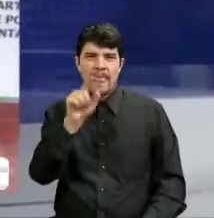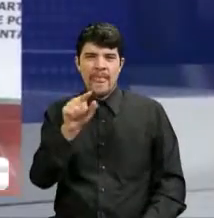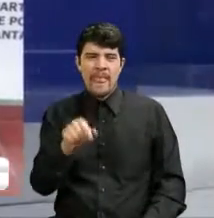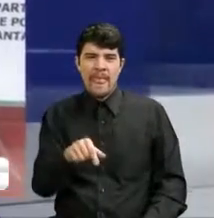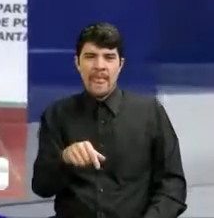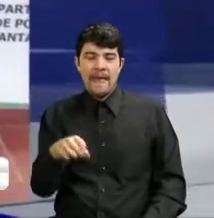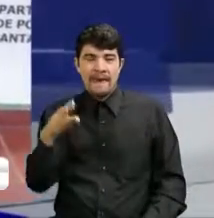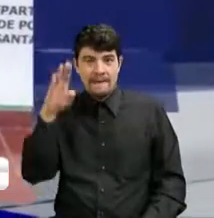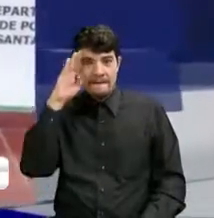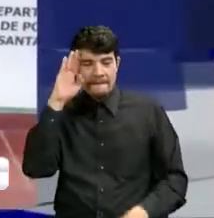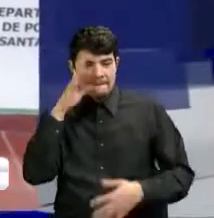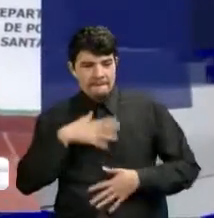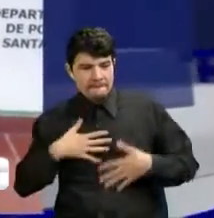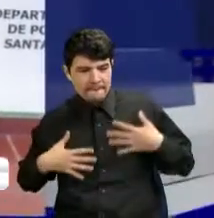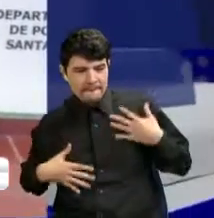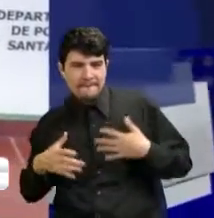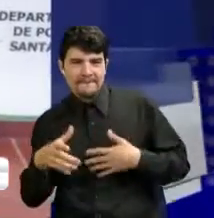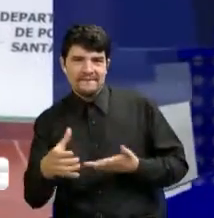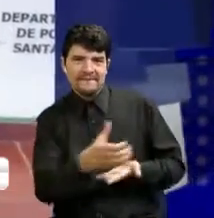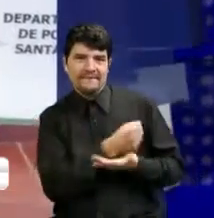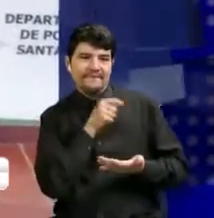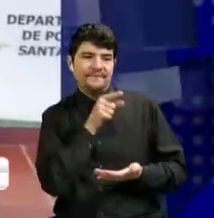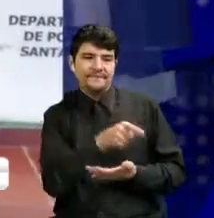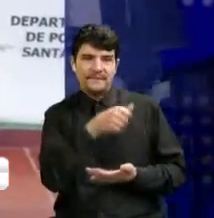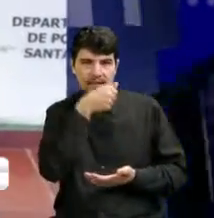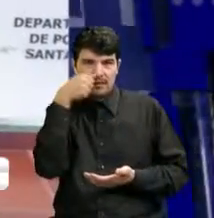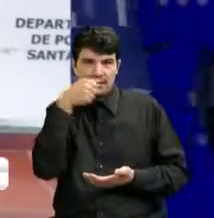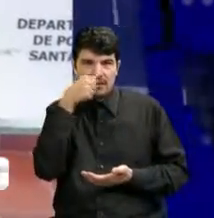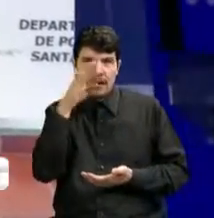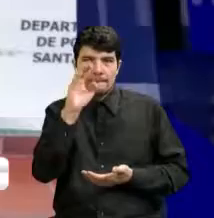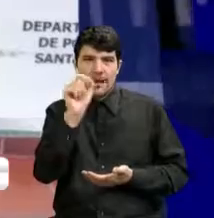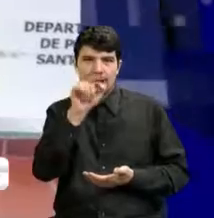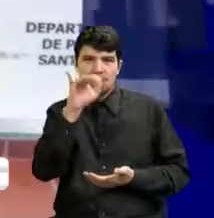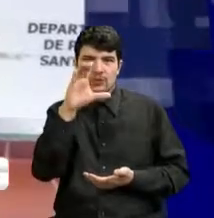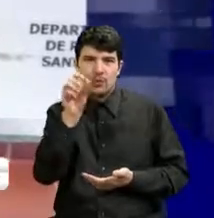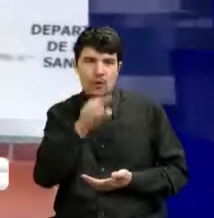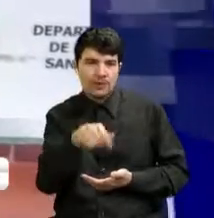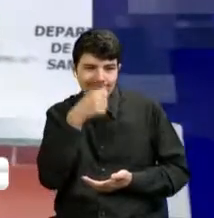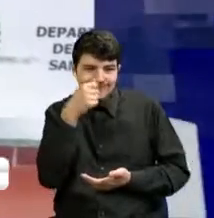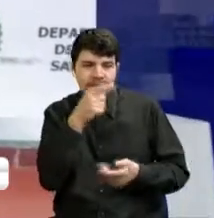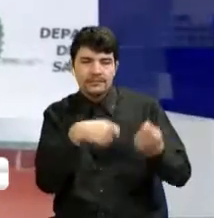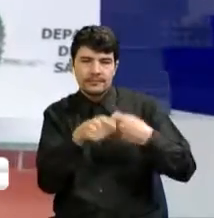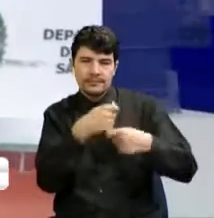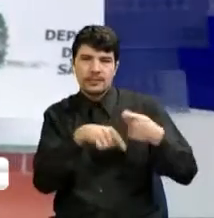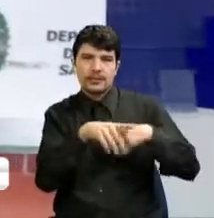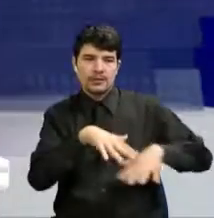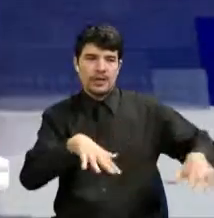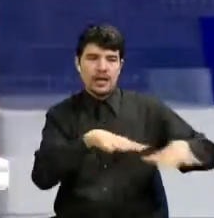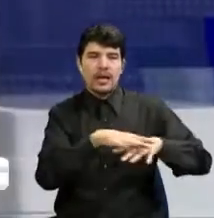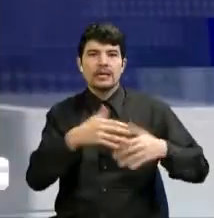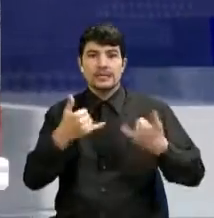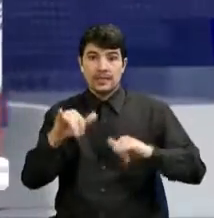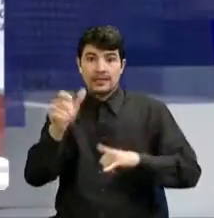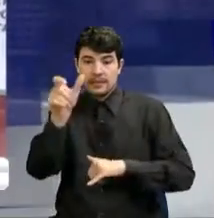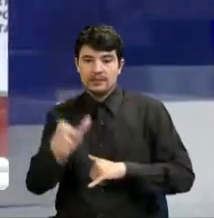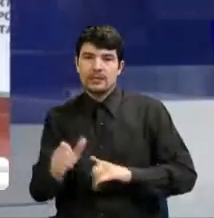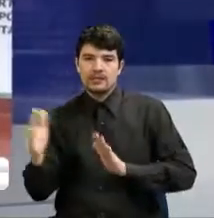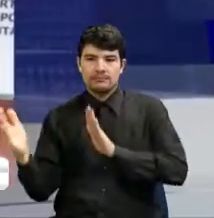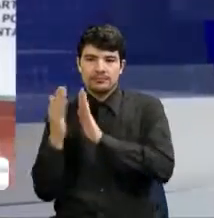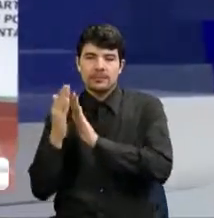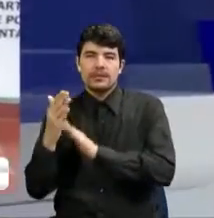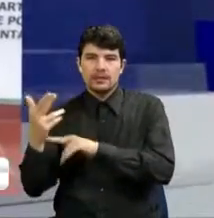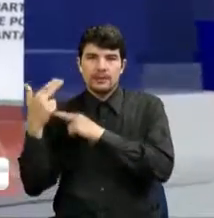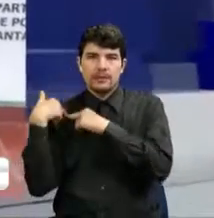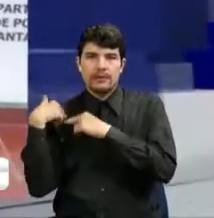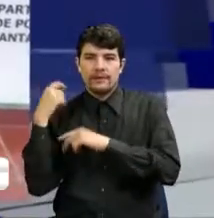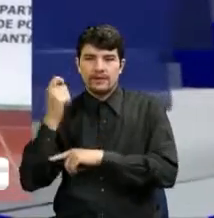hallaron varios gramos de bazuco que al parecer planeaba distribuir en el sector. Esta persona fue puesta a órdenes de la Fiscalía de Turno de San Gil